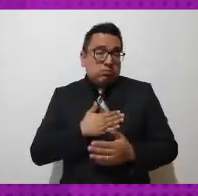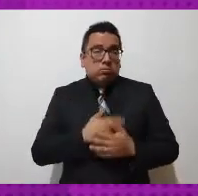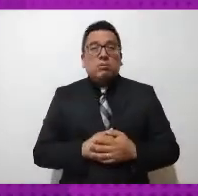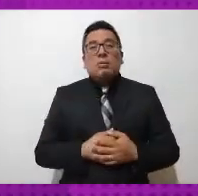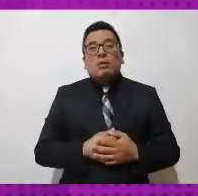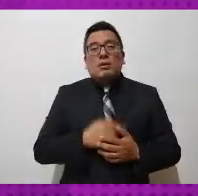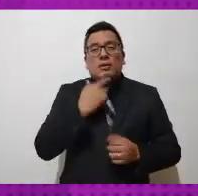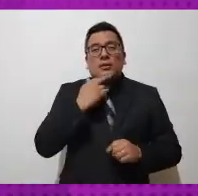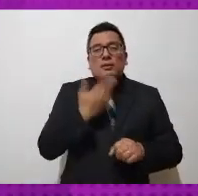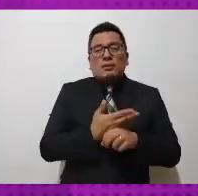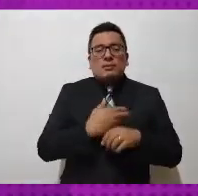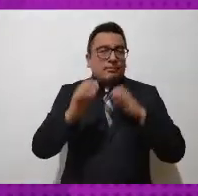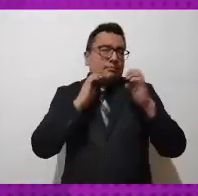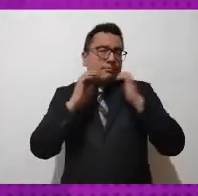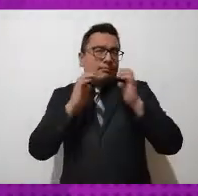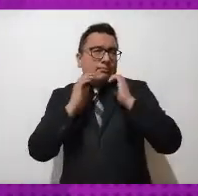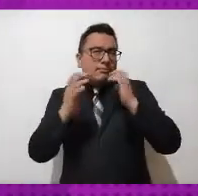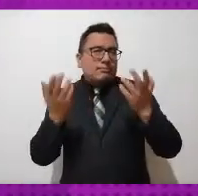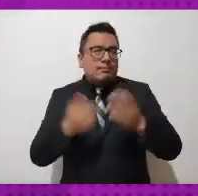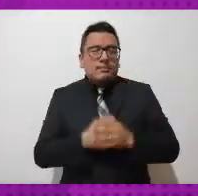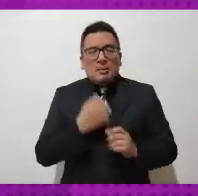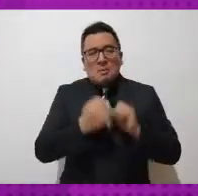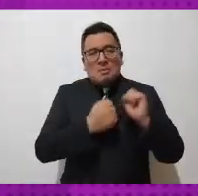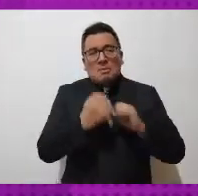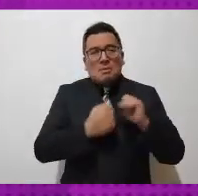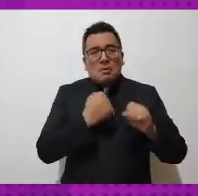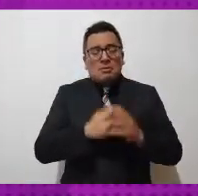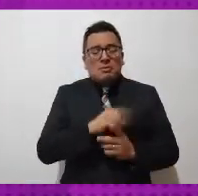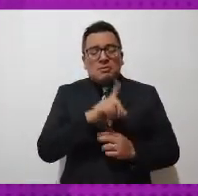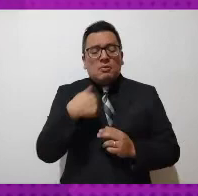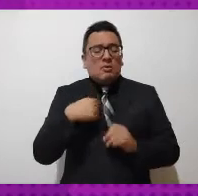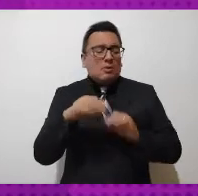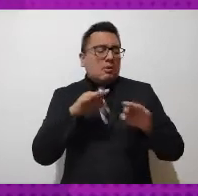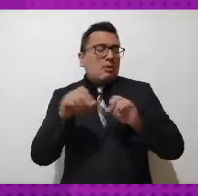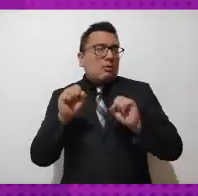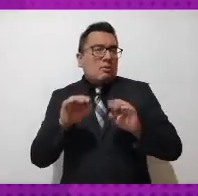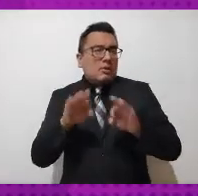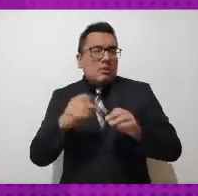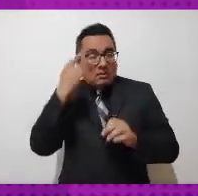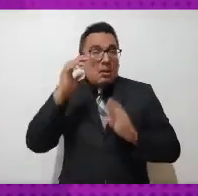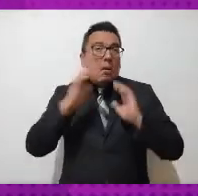comunicóloga, yo mucho tiempo trabajé en medios de comunicación y todo, después empecé a trabajar